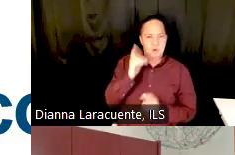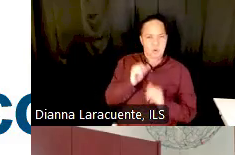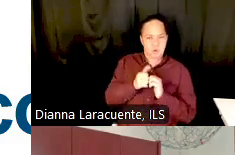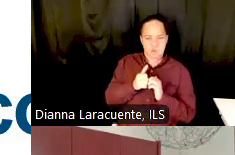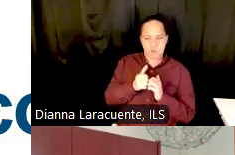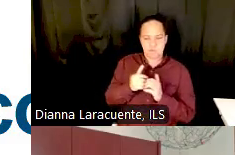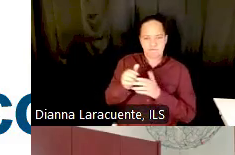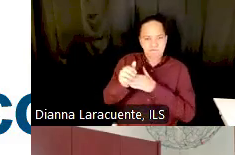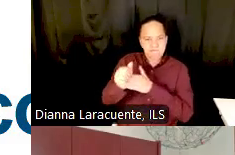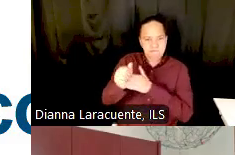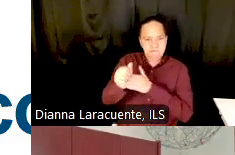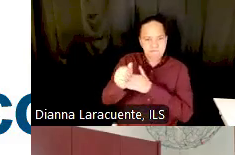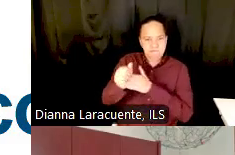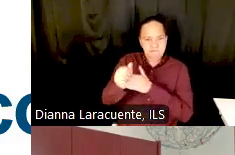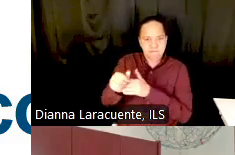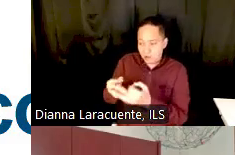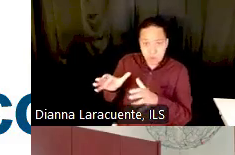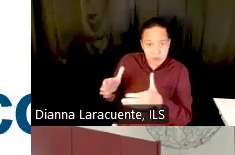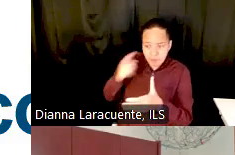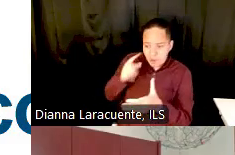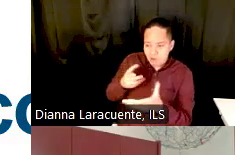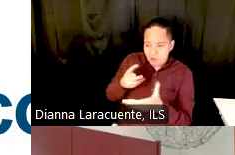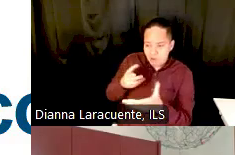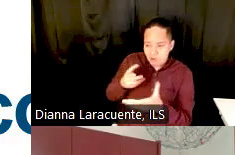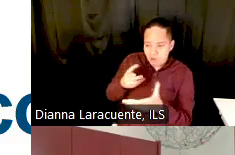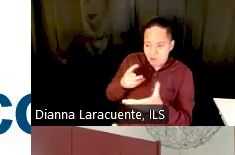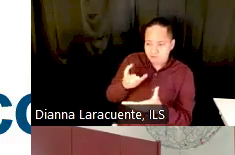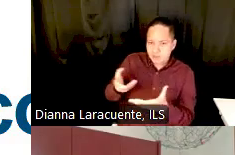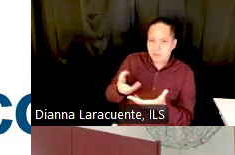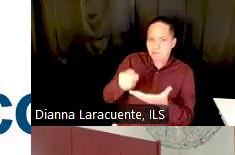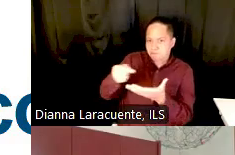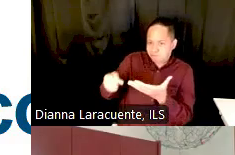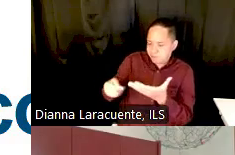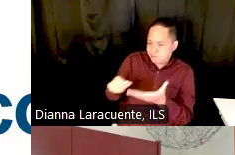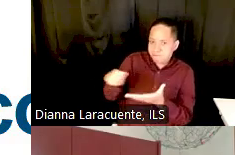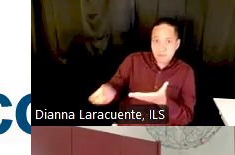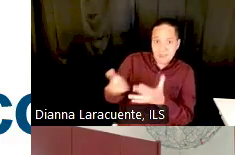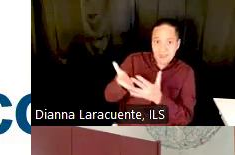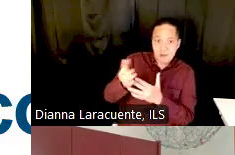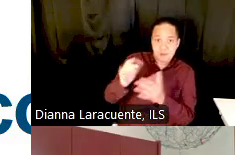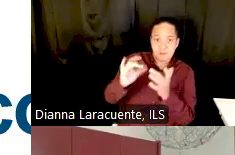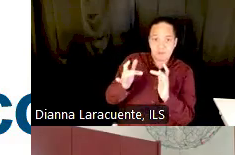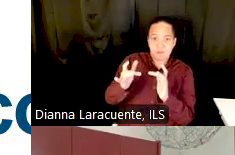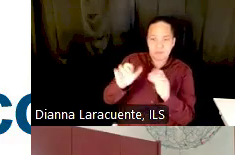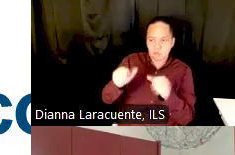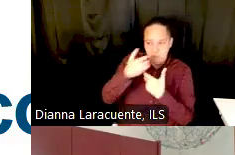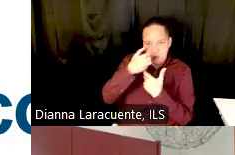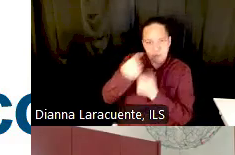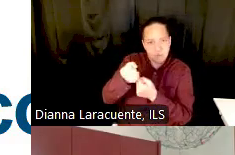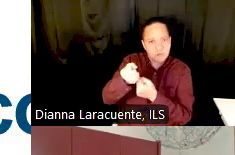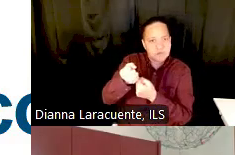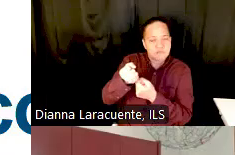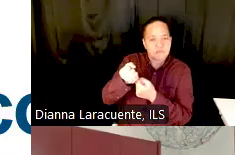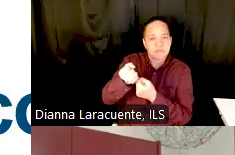la familia para cuáles son los recursos a través de Internet que podemos confiar sobre qué